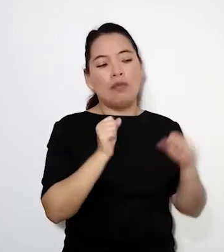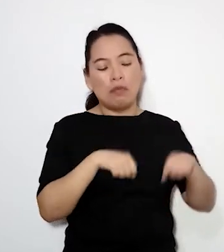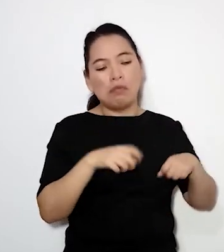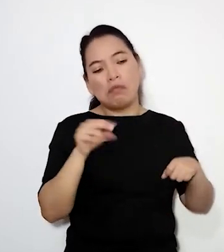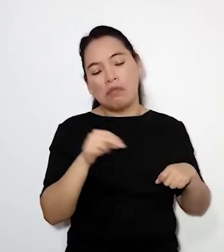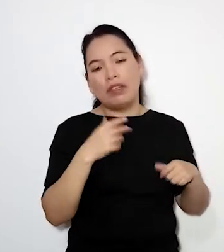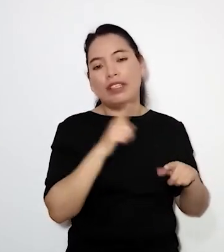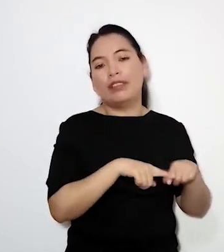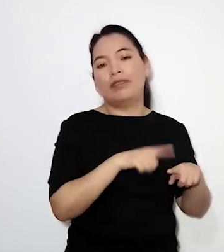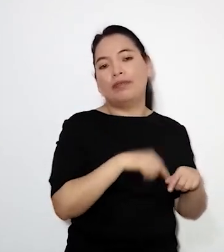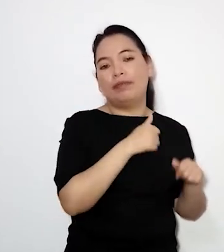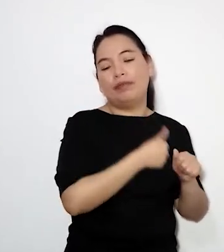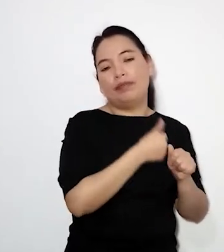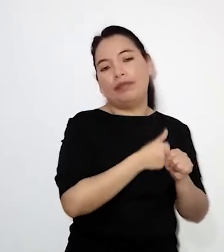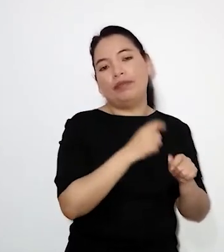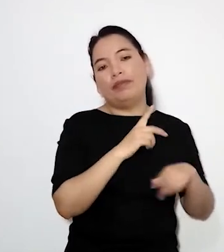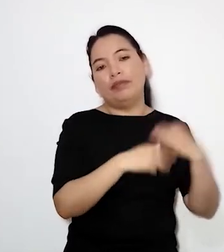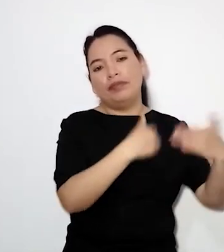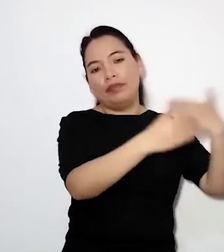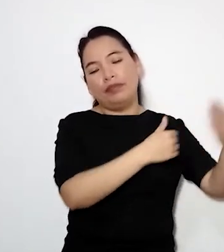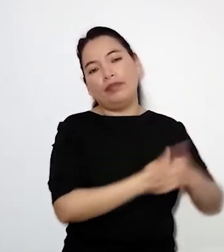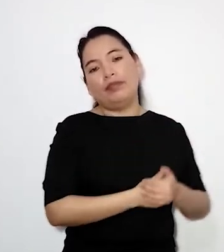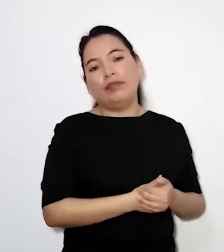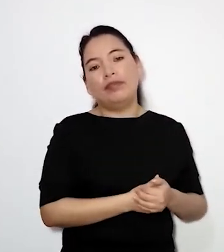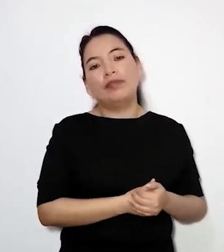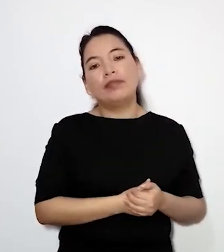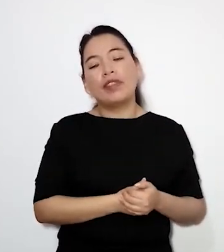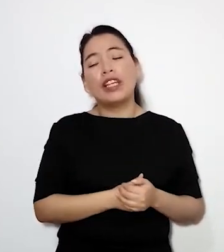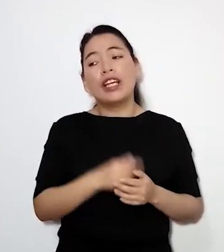encuentra que en muchas ocasiones